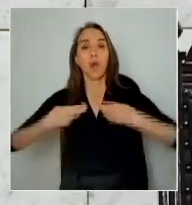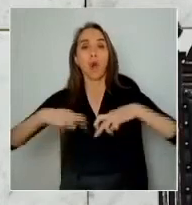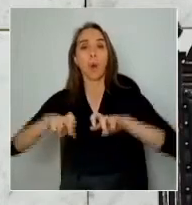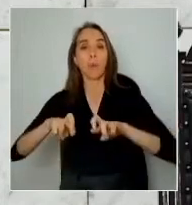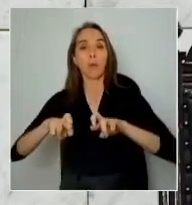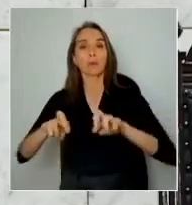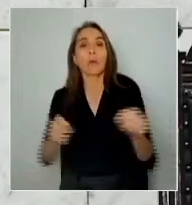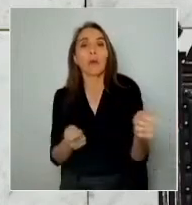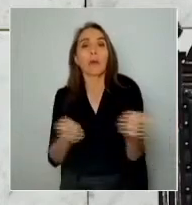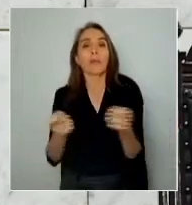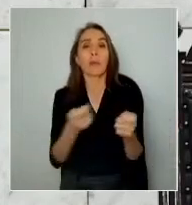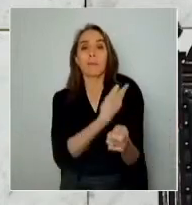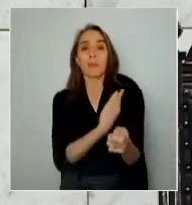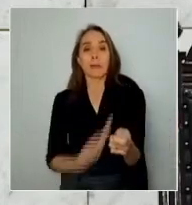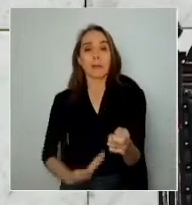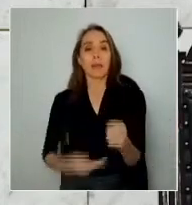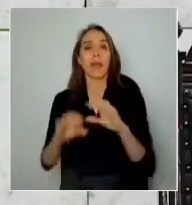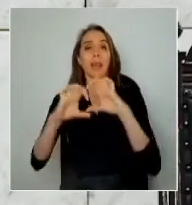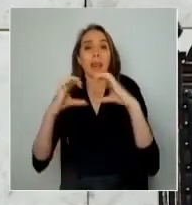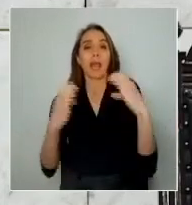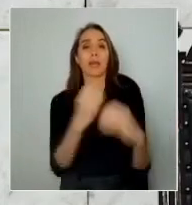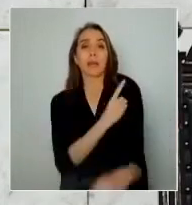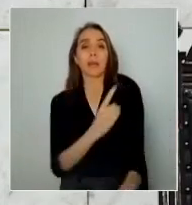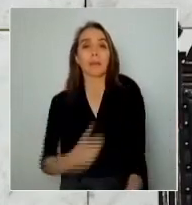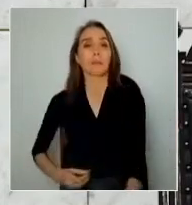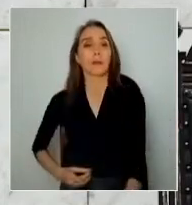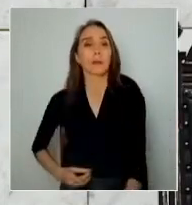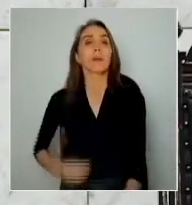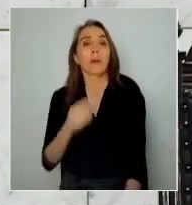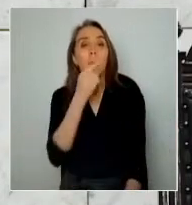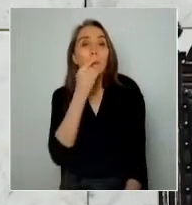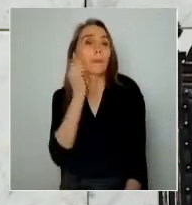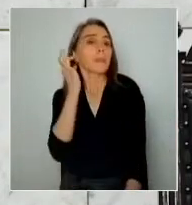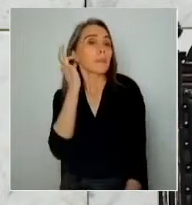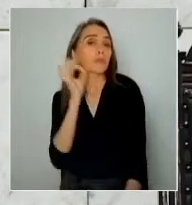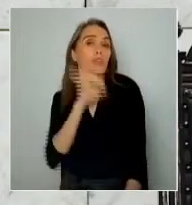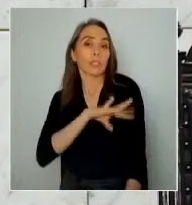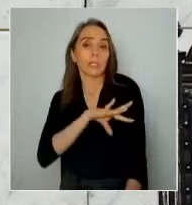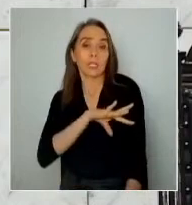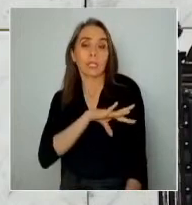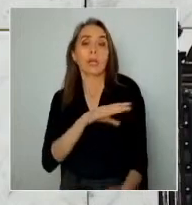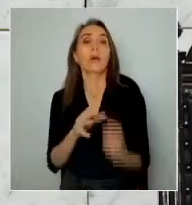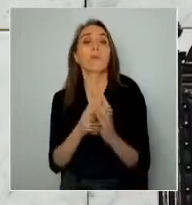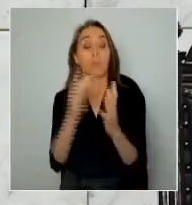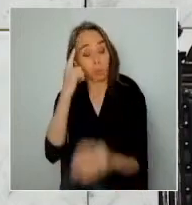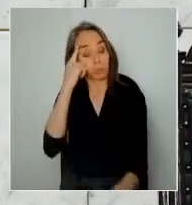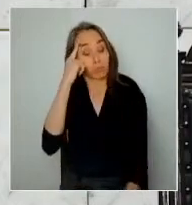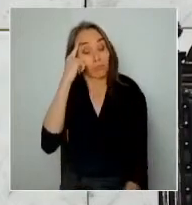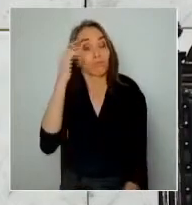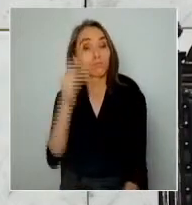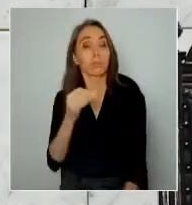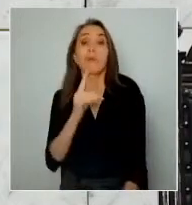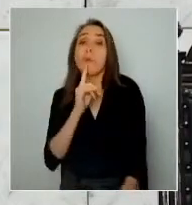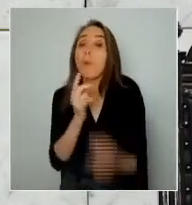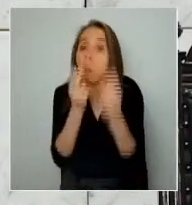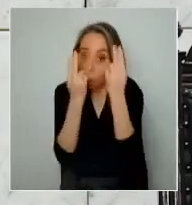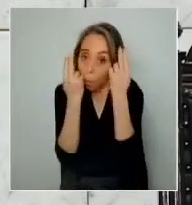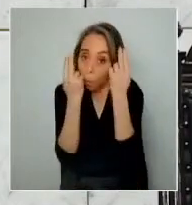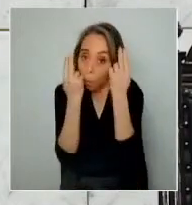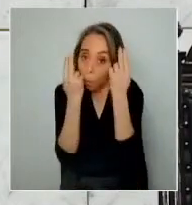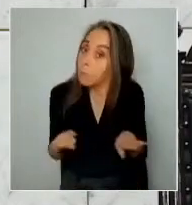esta cámara de diputados y diputadas de chile con mucha convicción y también con humildad he buscado aportar